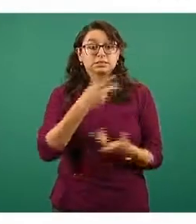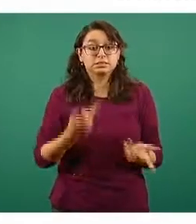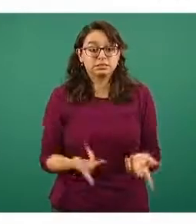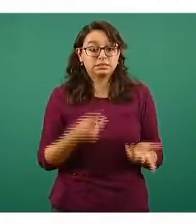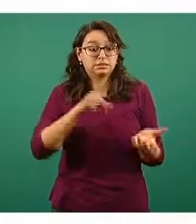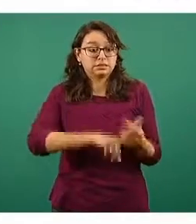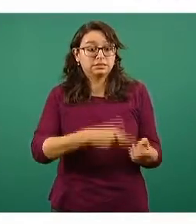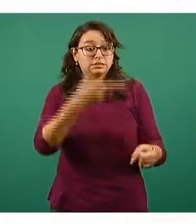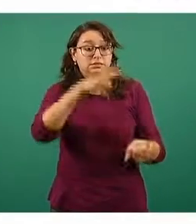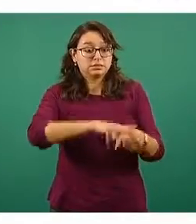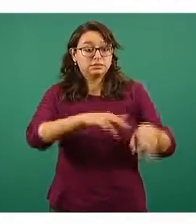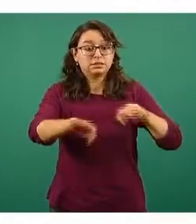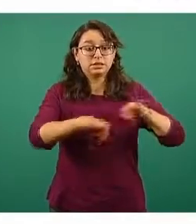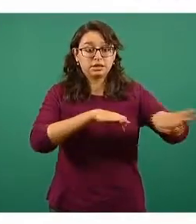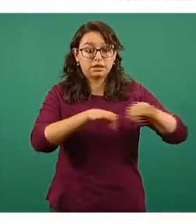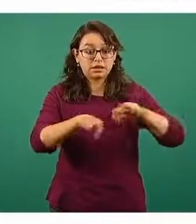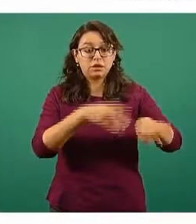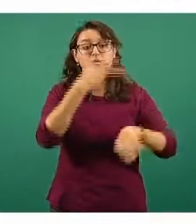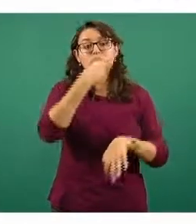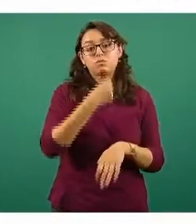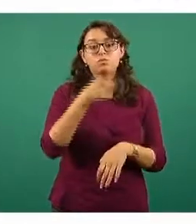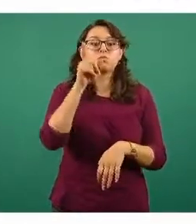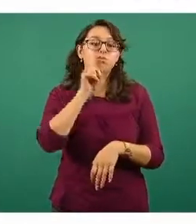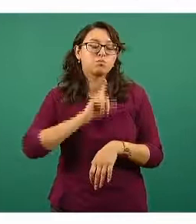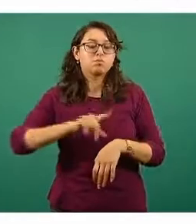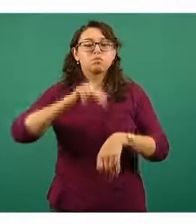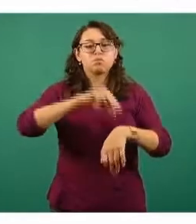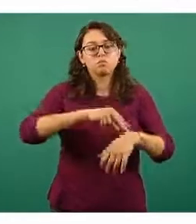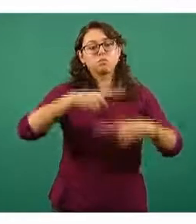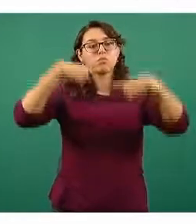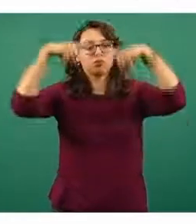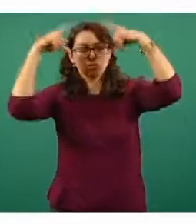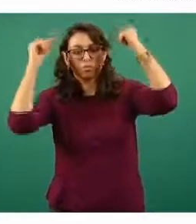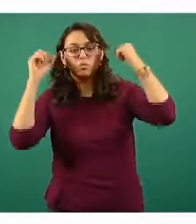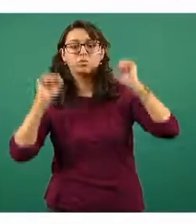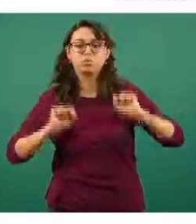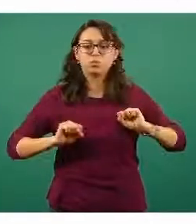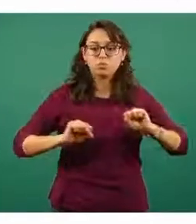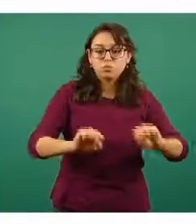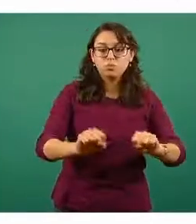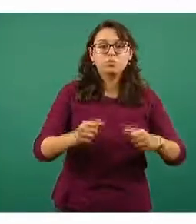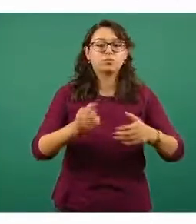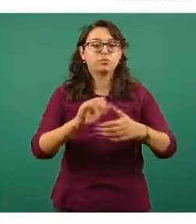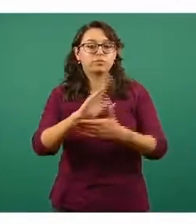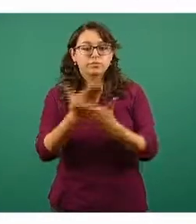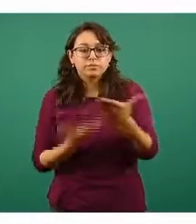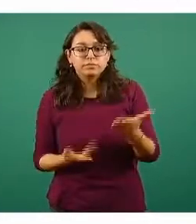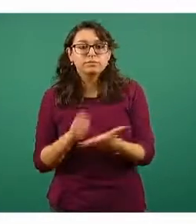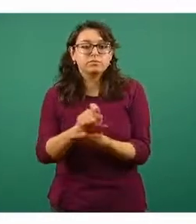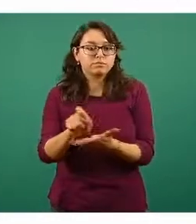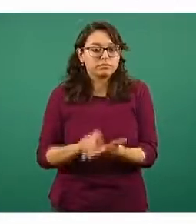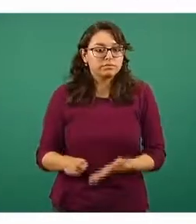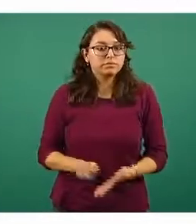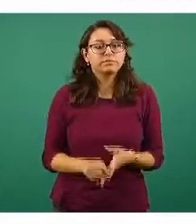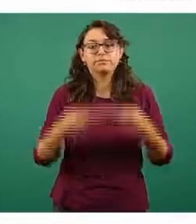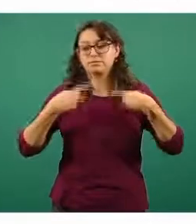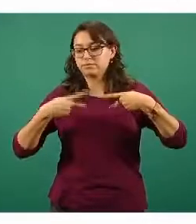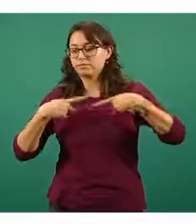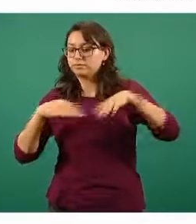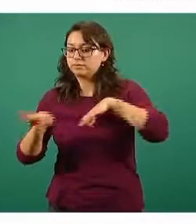las personas médicas, médicos, enfermeras, enfermeros, camilleros, recepcionistas, trabajadoras